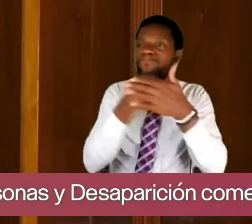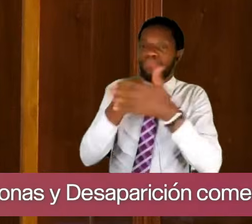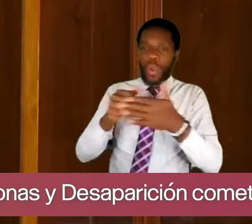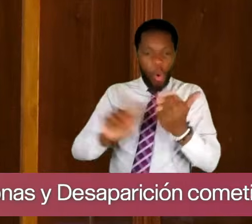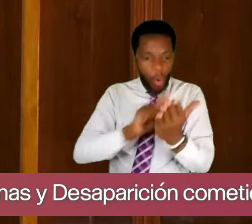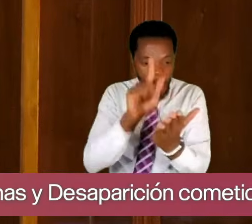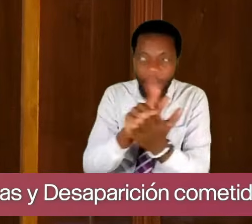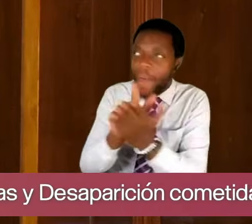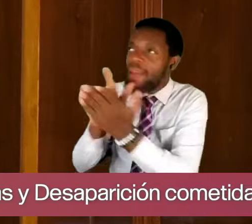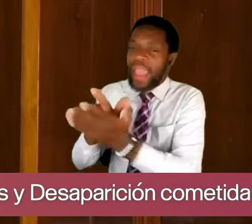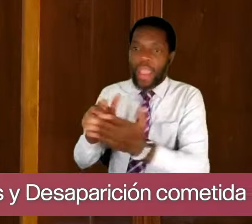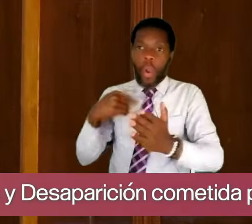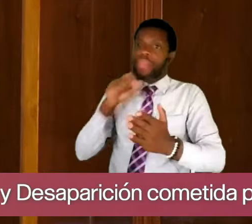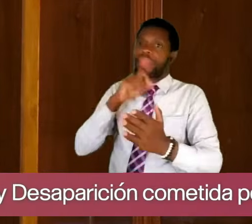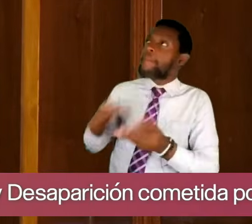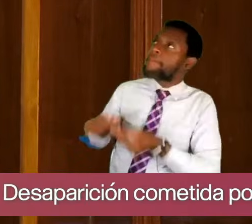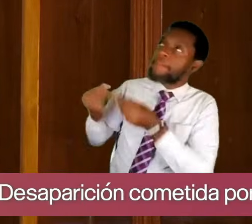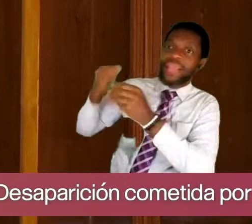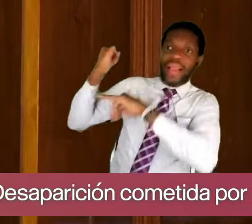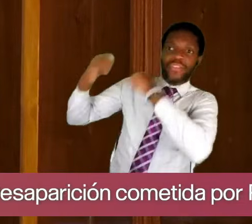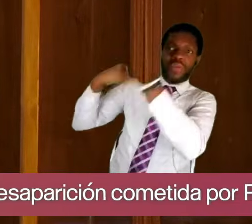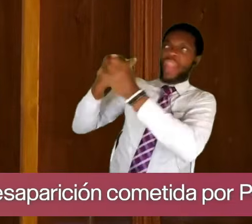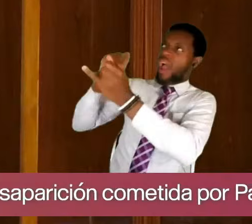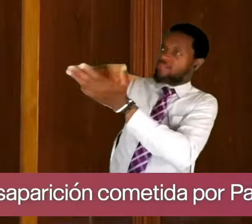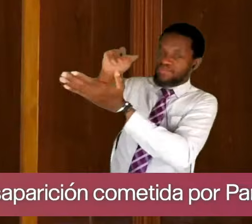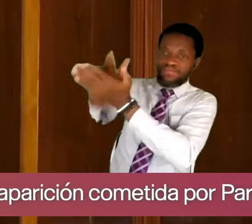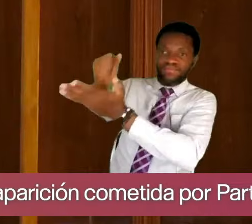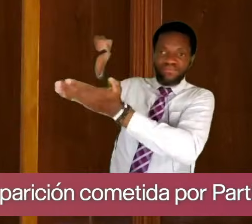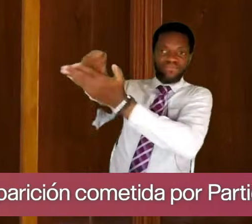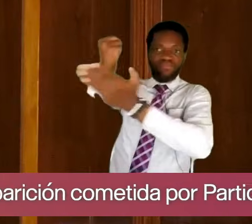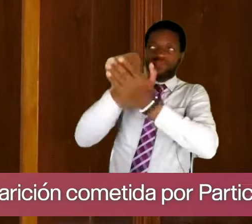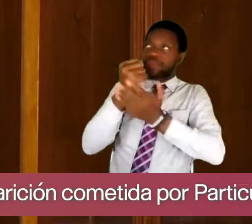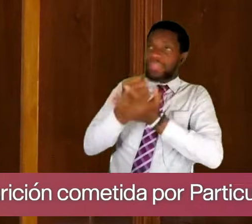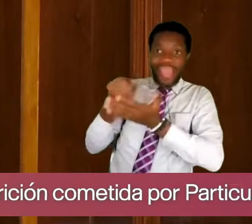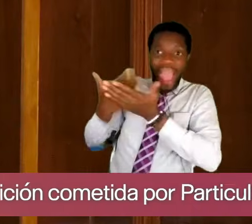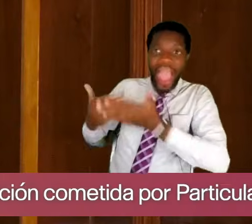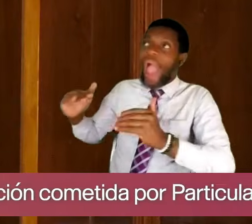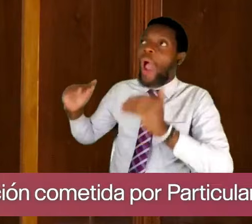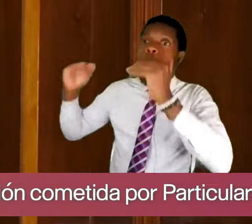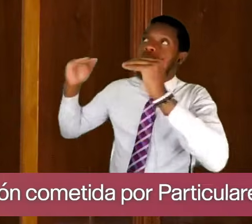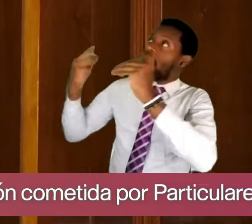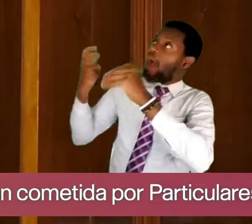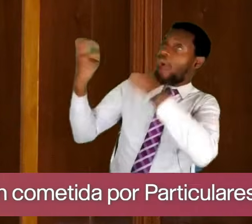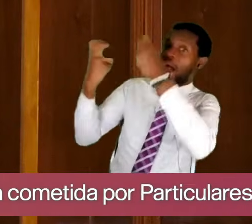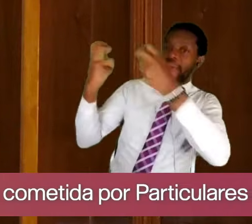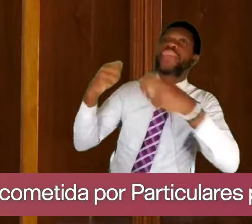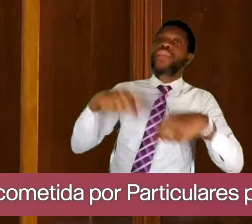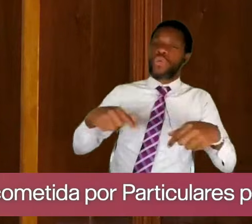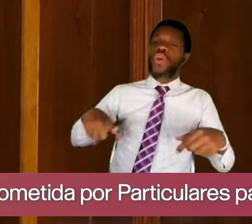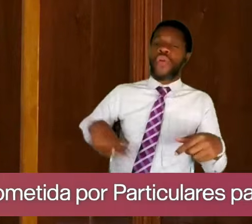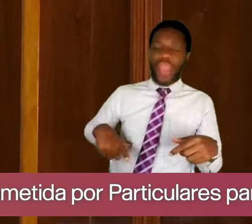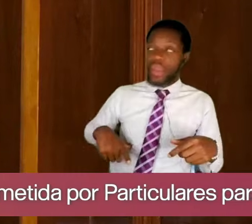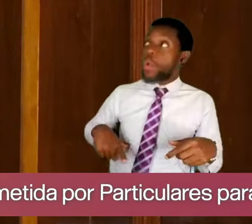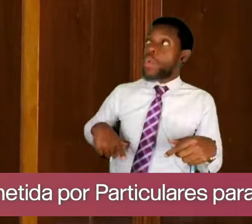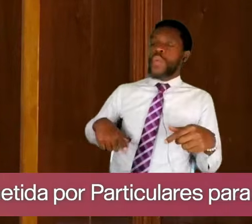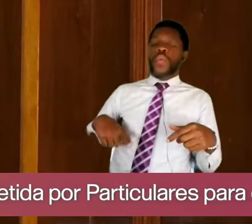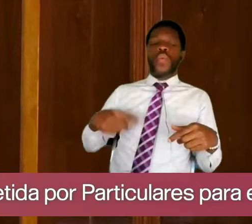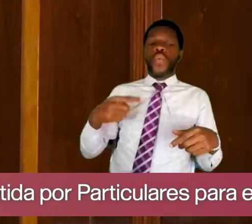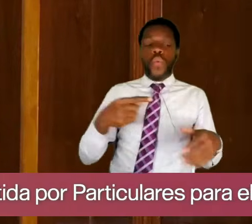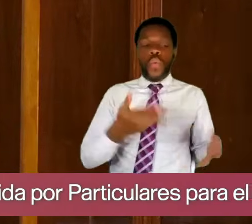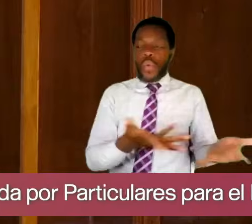nacionales e internacionales, en estándares que hoy obligan al Estado a actuar de una mejor